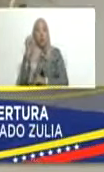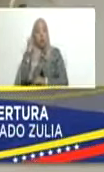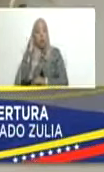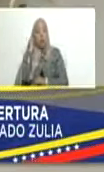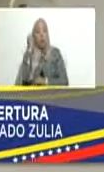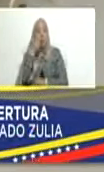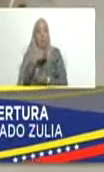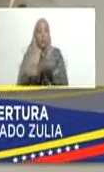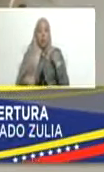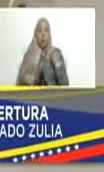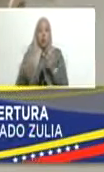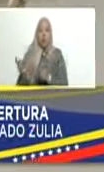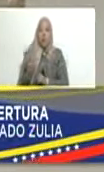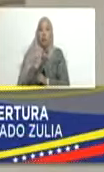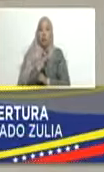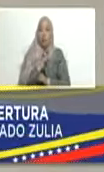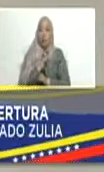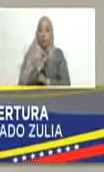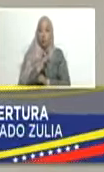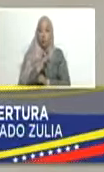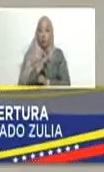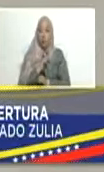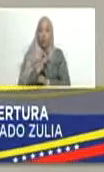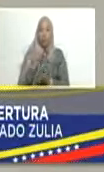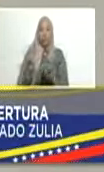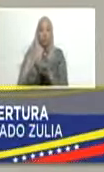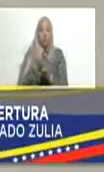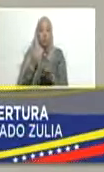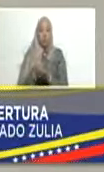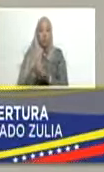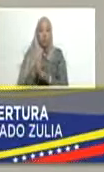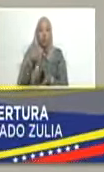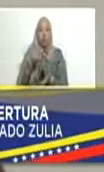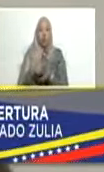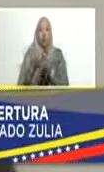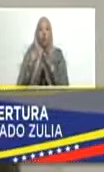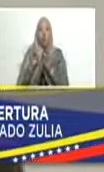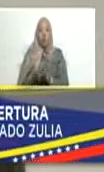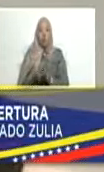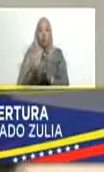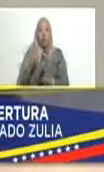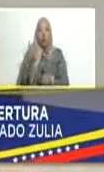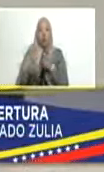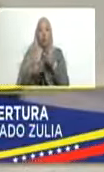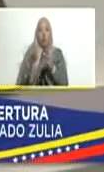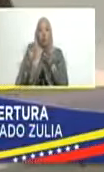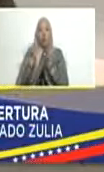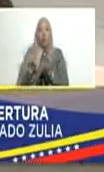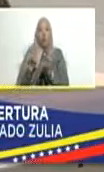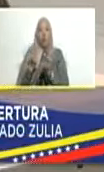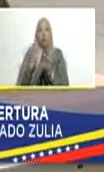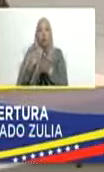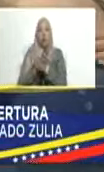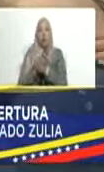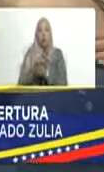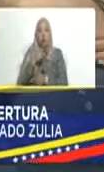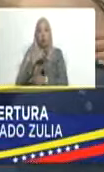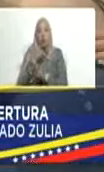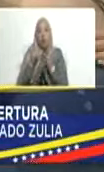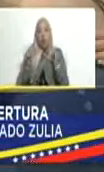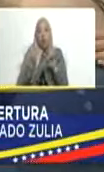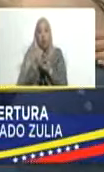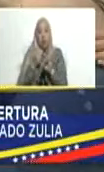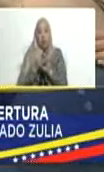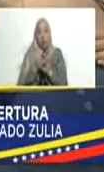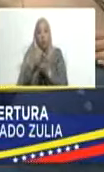mujeres mensuales. Cabe destacar que seguimos trabajando fuertemente para consolidar la soberanía e